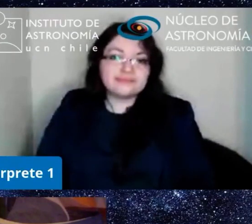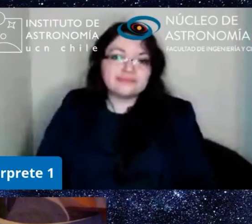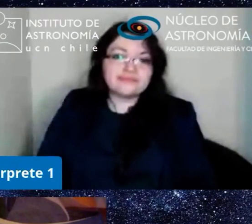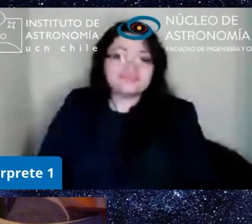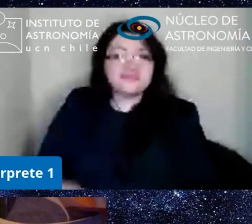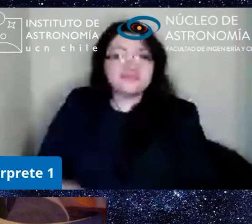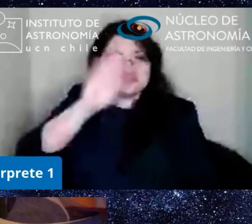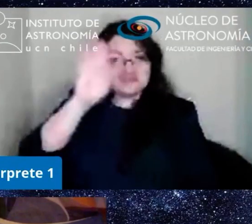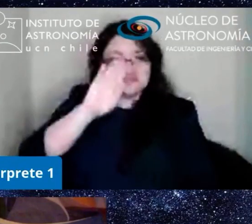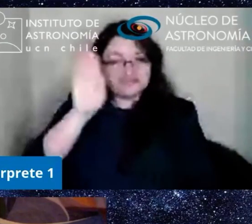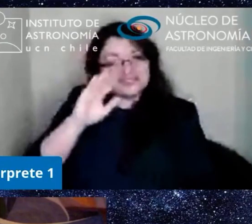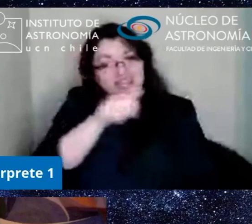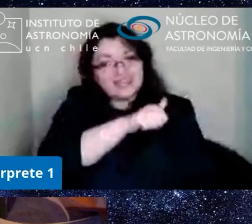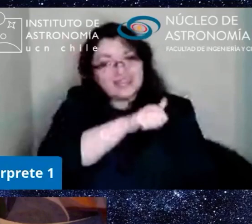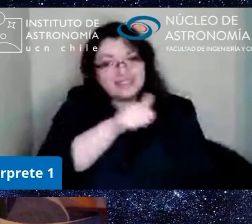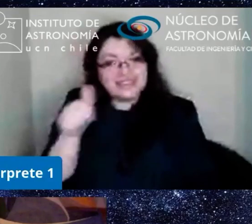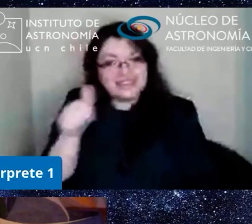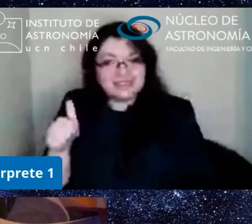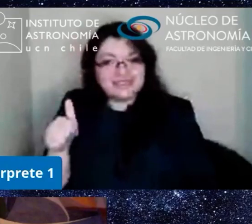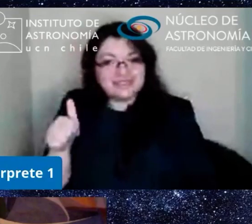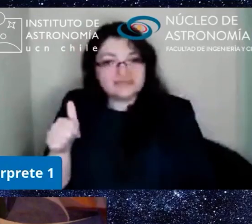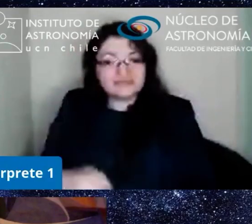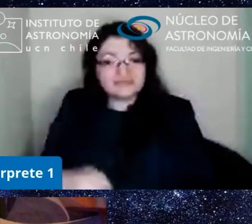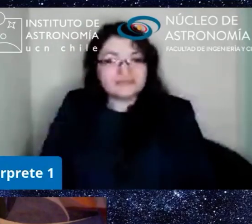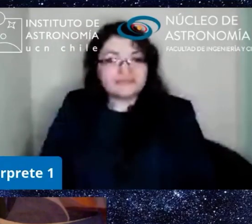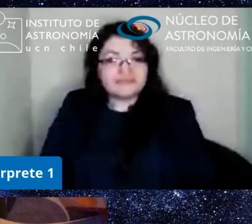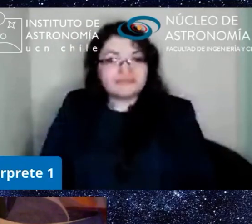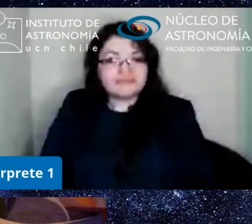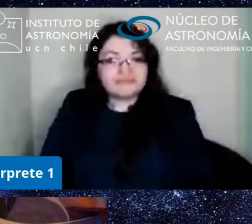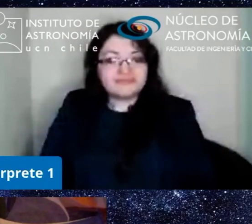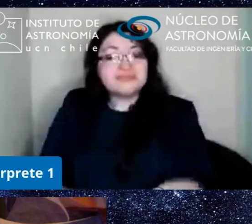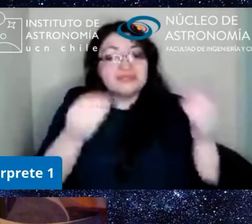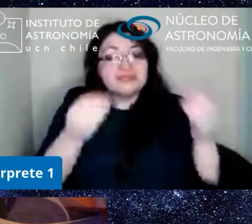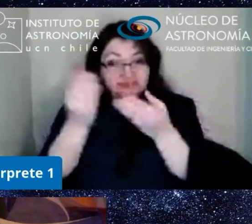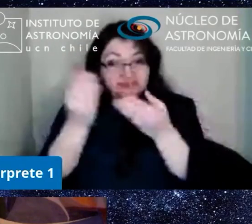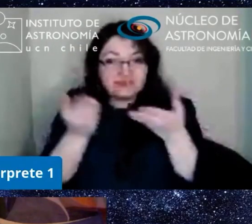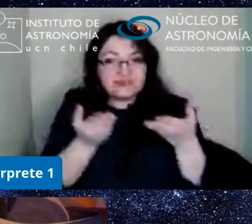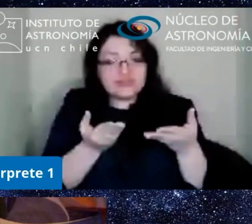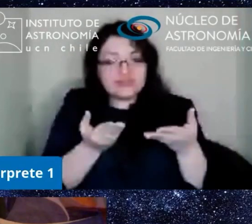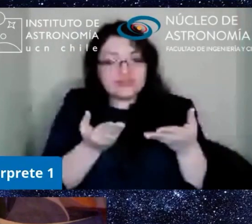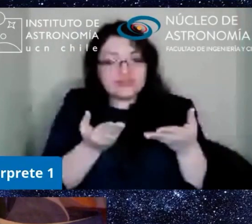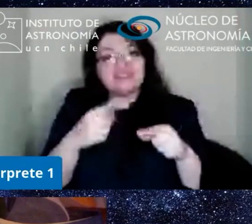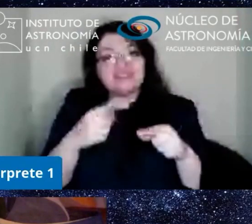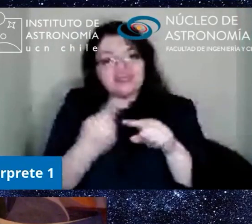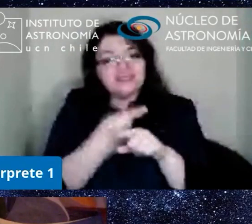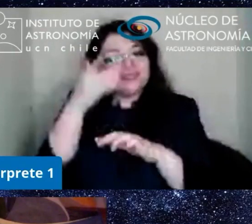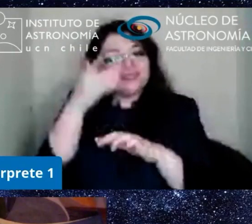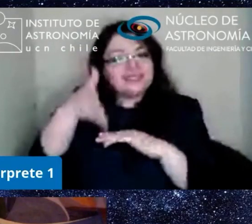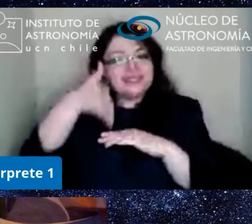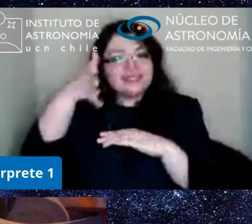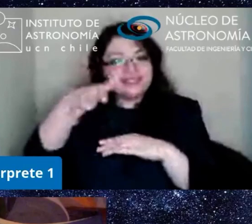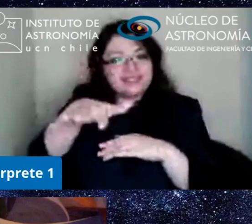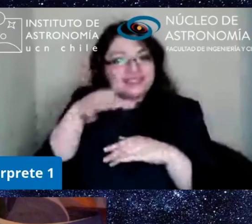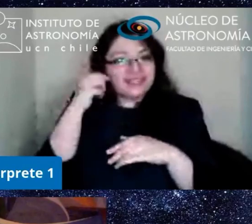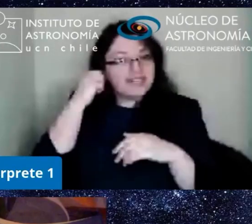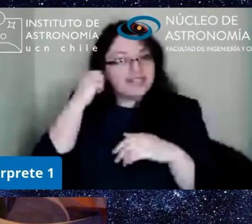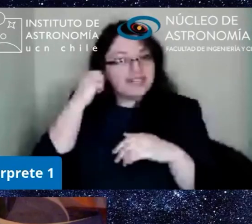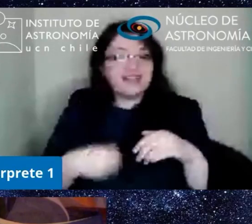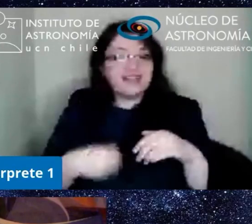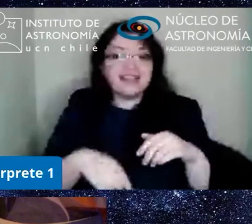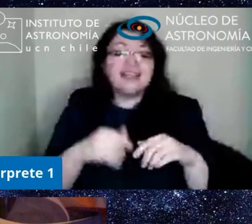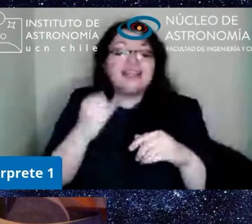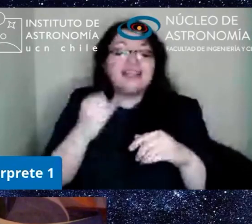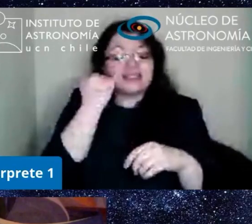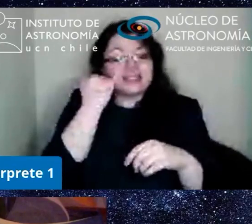Hola a todas y a todos. Bienvenidas y bienvenidos a una nueva charla del Instituto de Astronomía de la